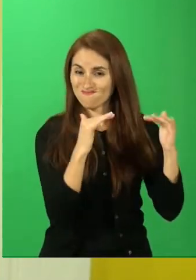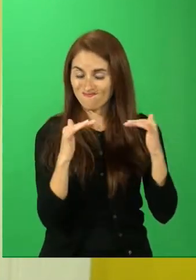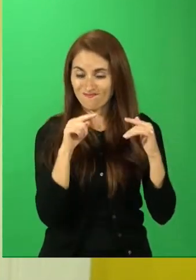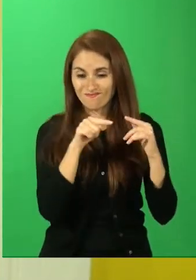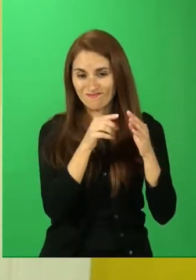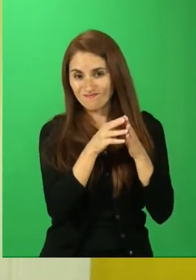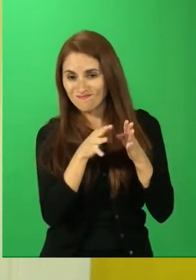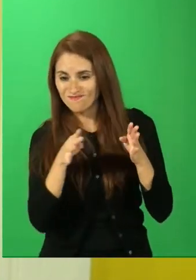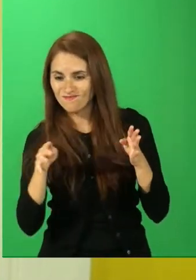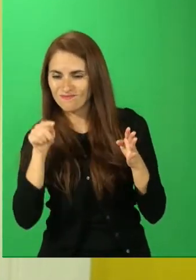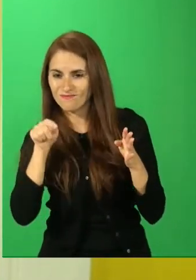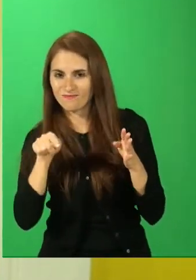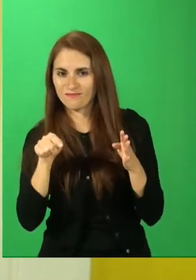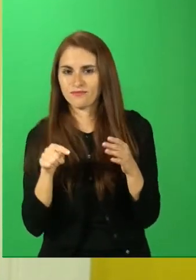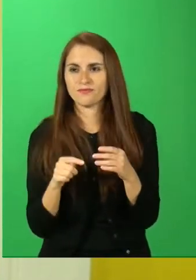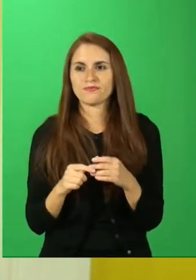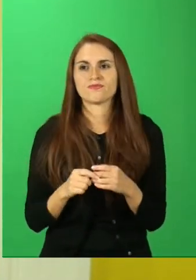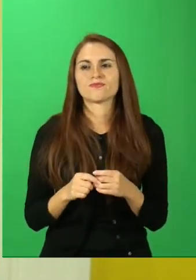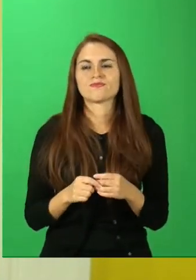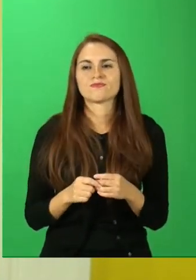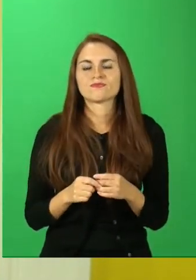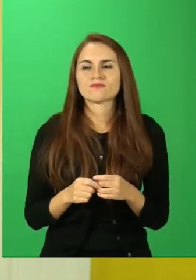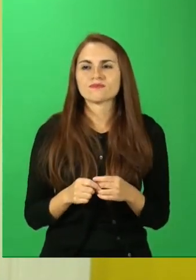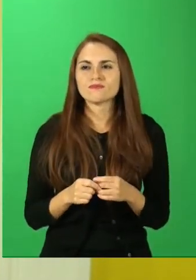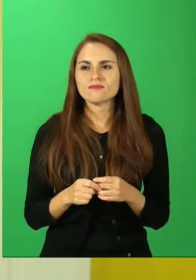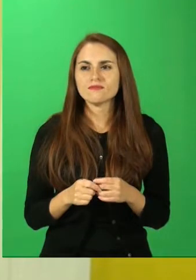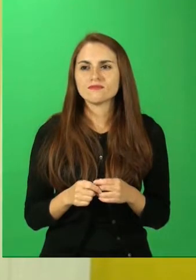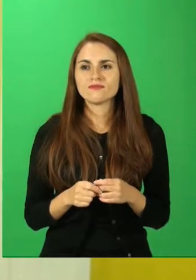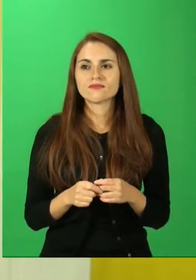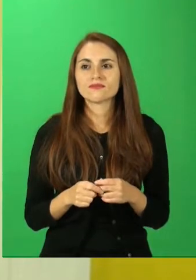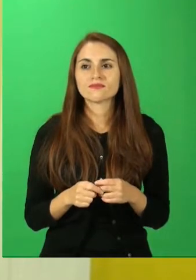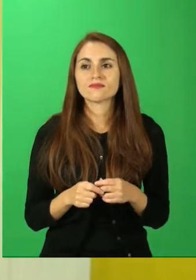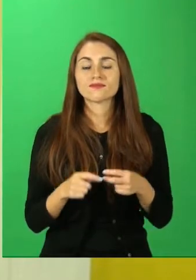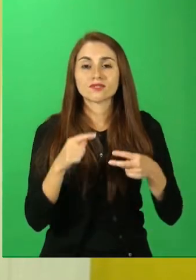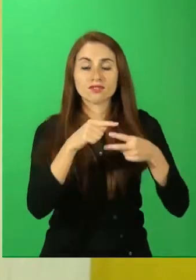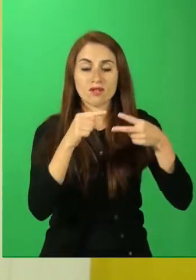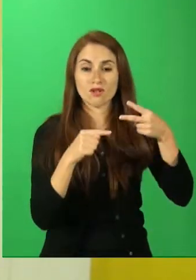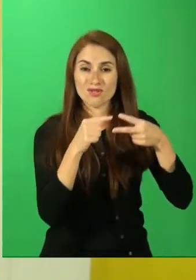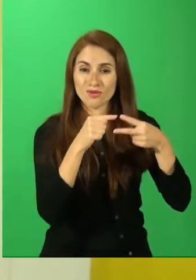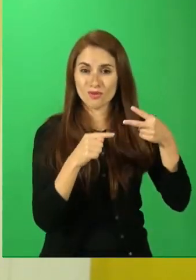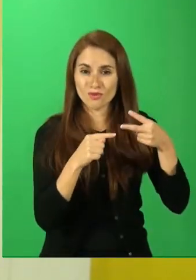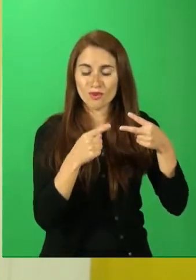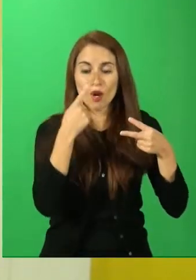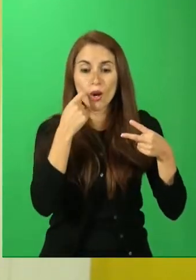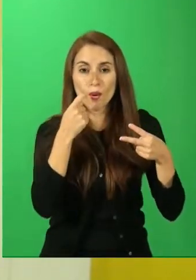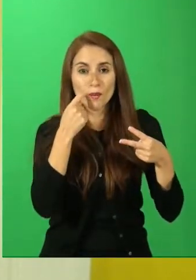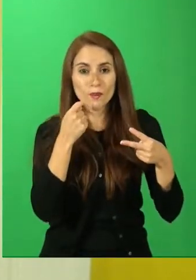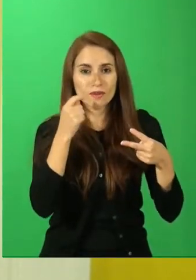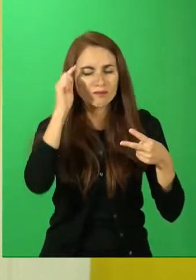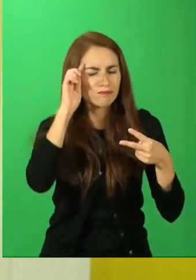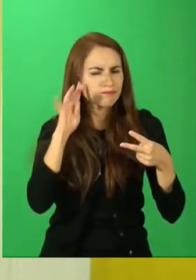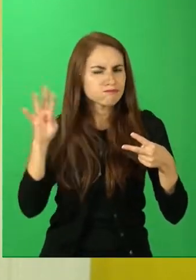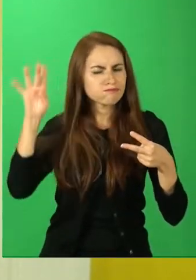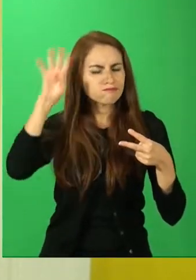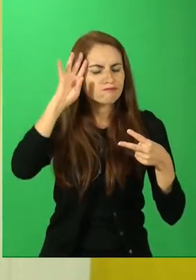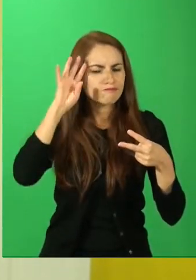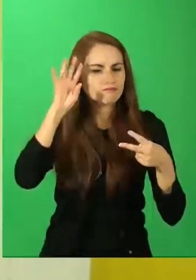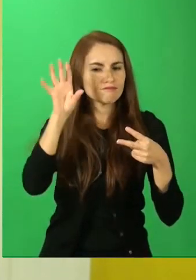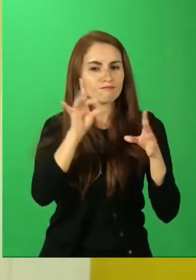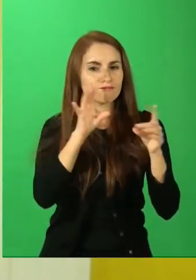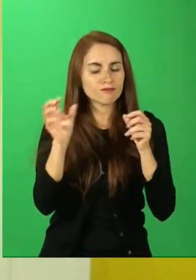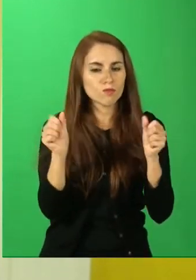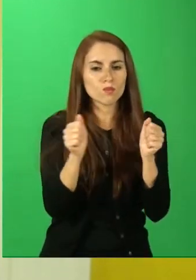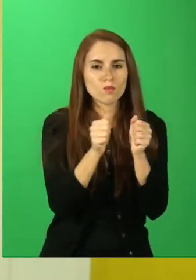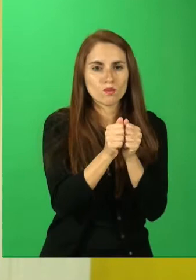el señor Lenin, que lo vamos a ver en su momento. La Unión Soviética, como lo dice acá, fue un modelo para los estados socialistas del